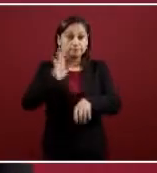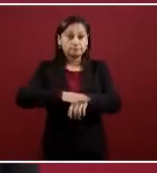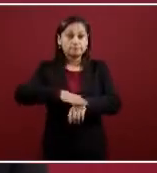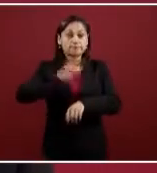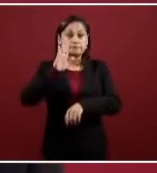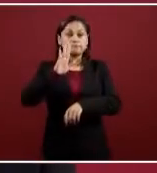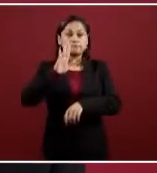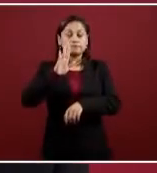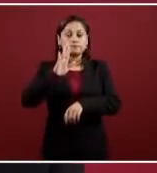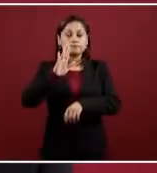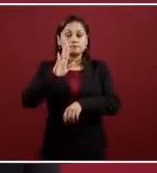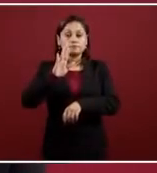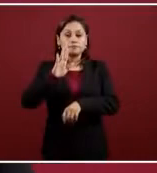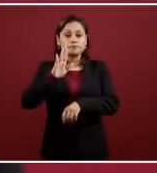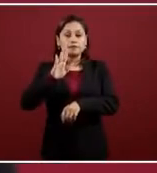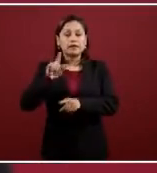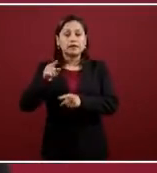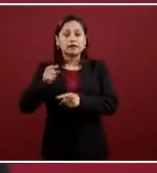rectificó.